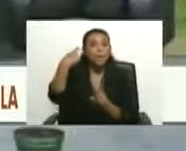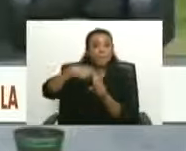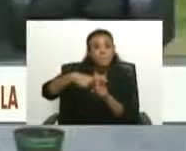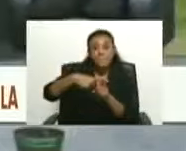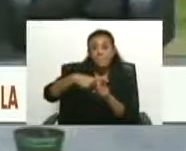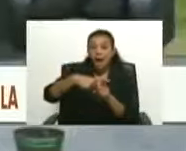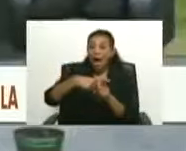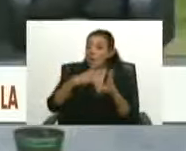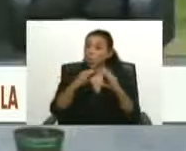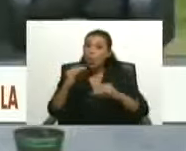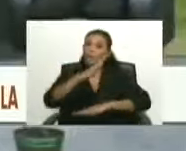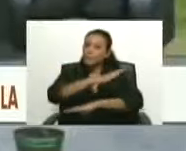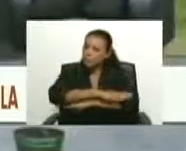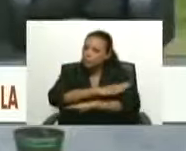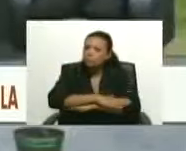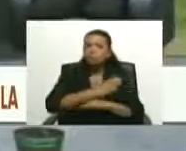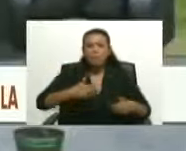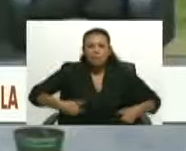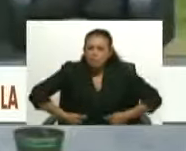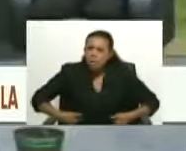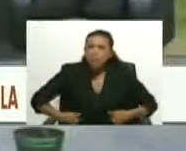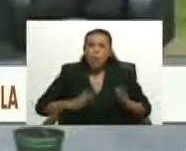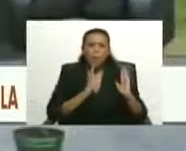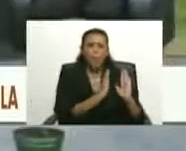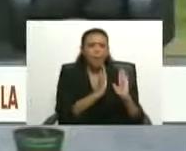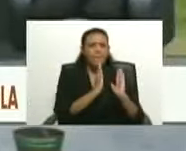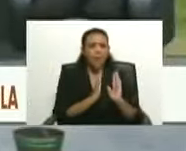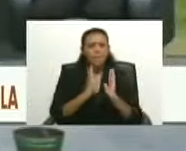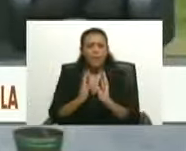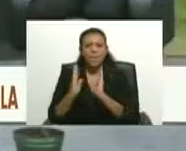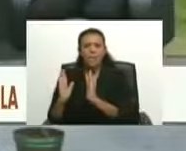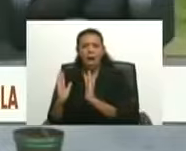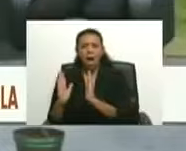sumamos todo esto que hablaba del esfuerzo que están haciendo